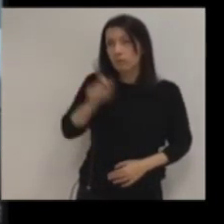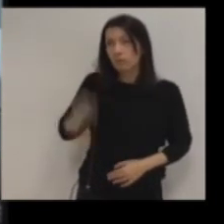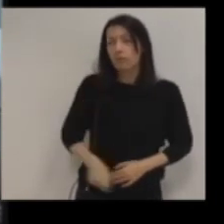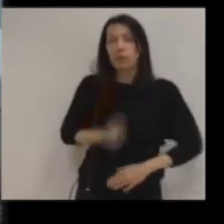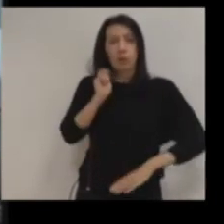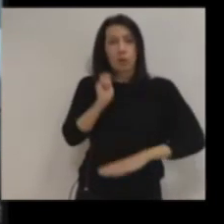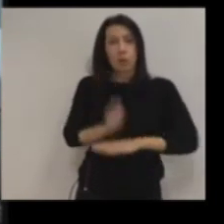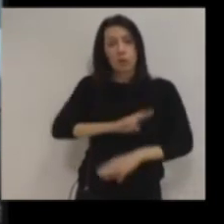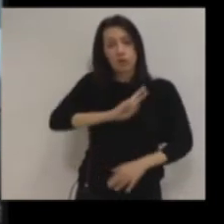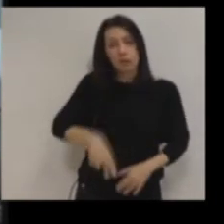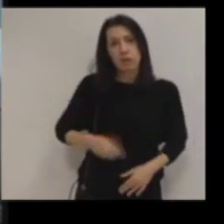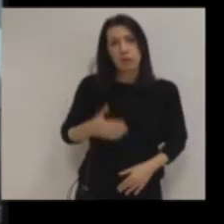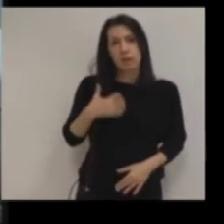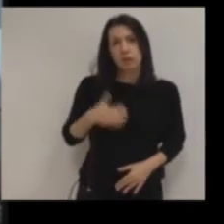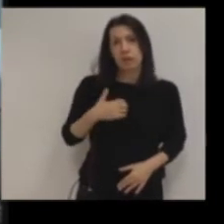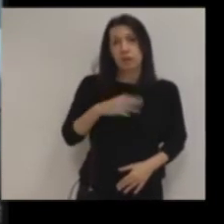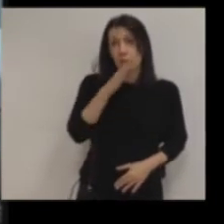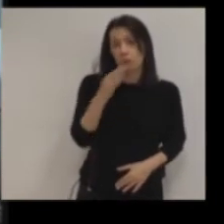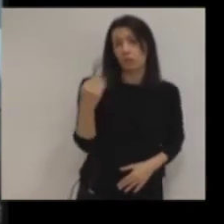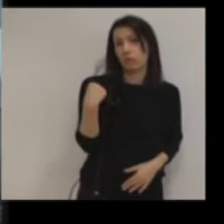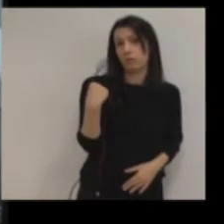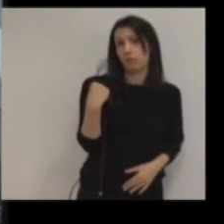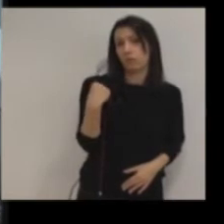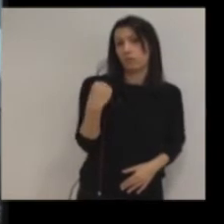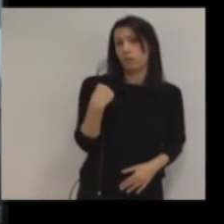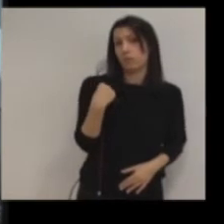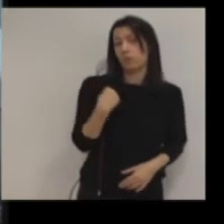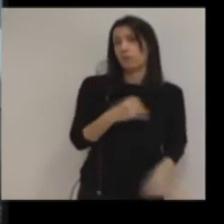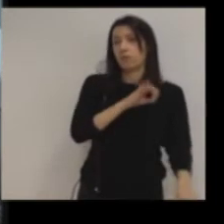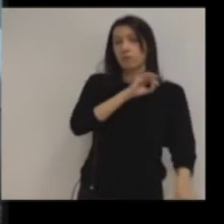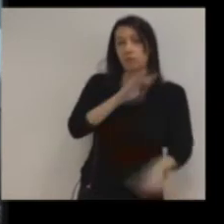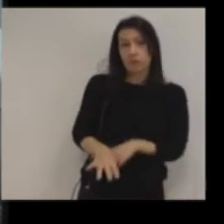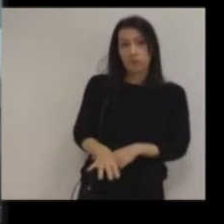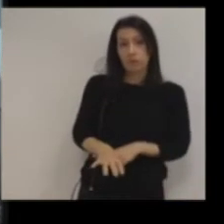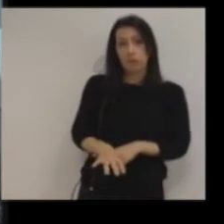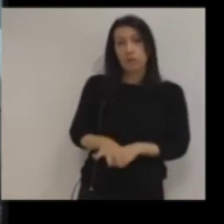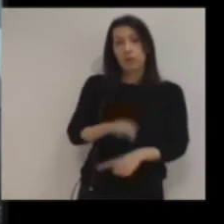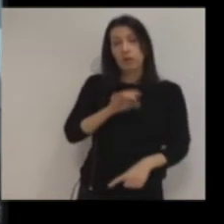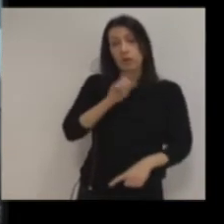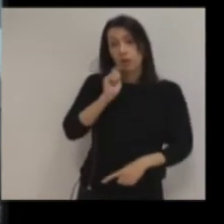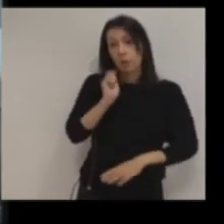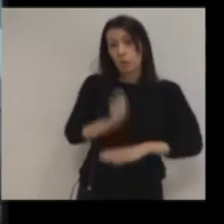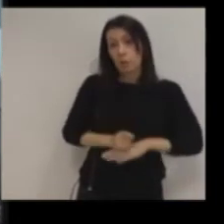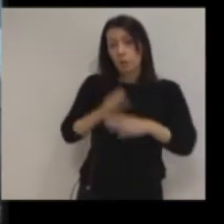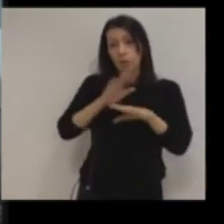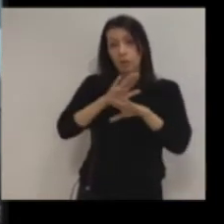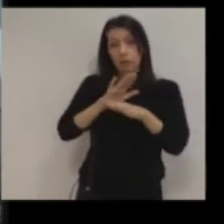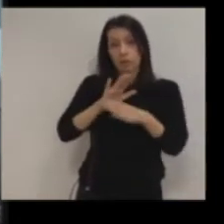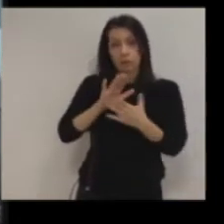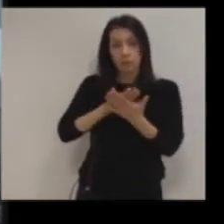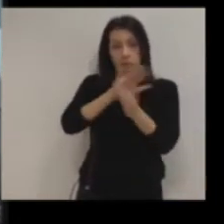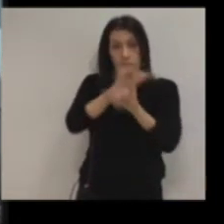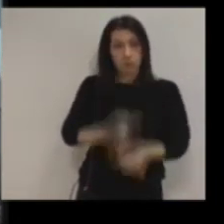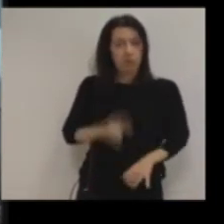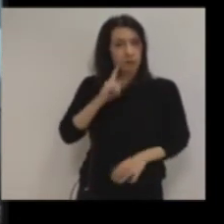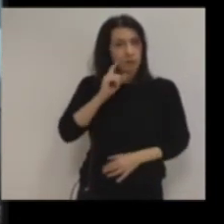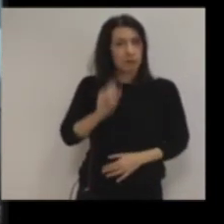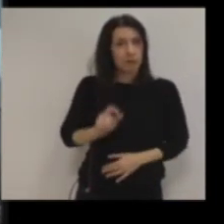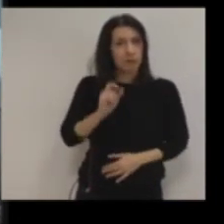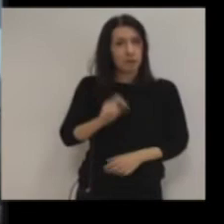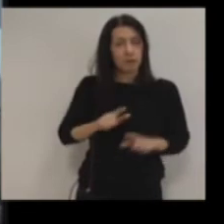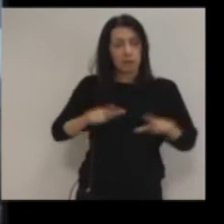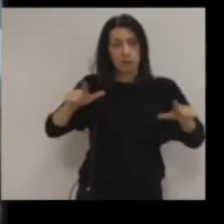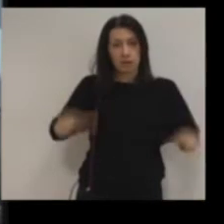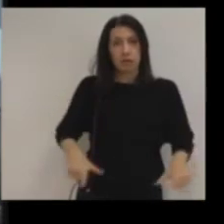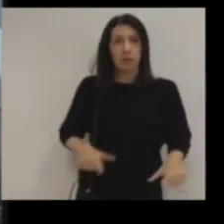de Sevilla, por eso me llamó y lo mandó al juzgado de Tomares. El juez de paz, normalmente en la sala de gobierno se elige, yo he estado, es el